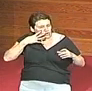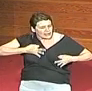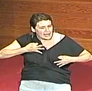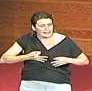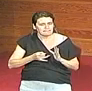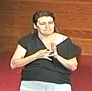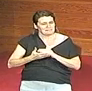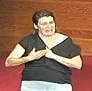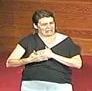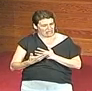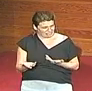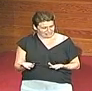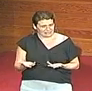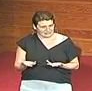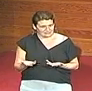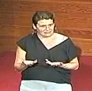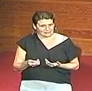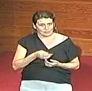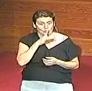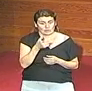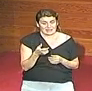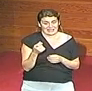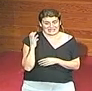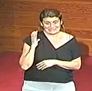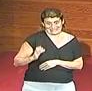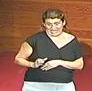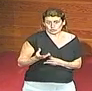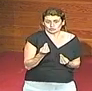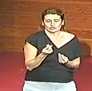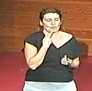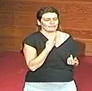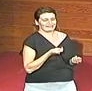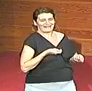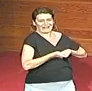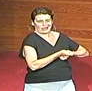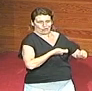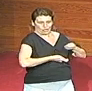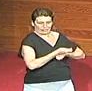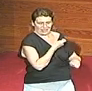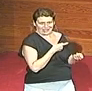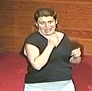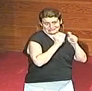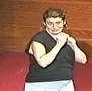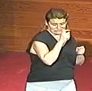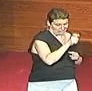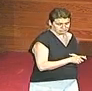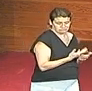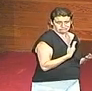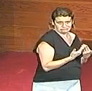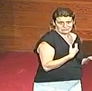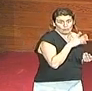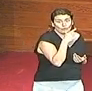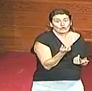qué? Porque muchos de los salarios se negocian en despacho. Porque no tenemos, en muchos